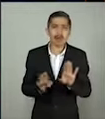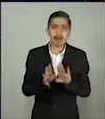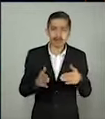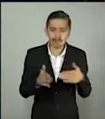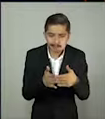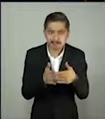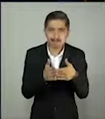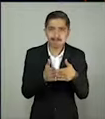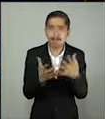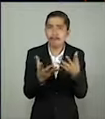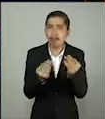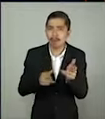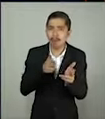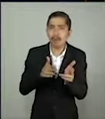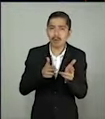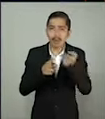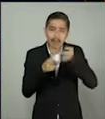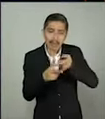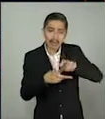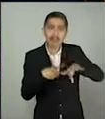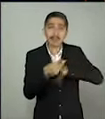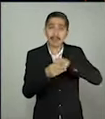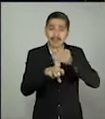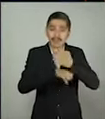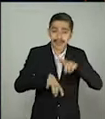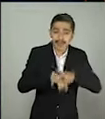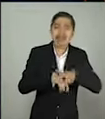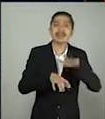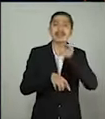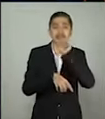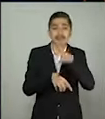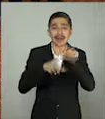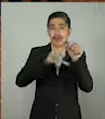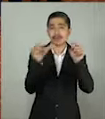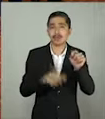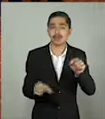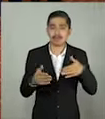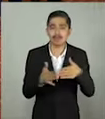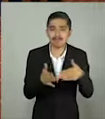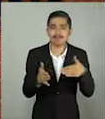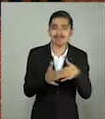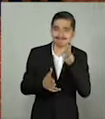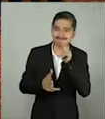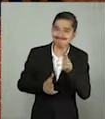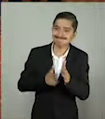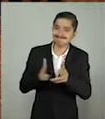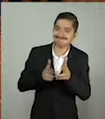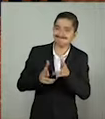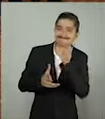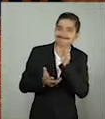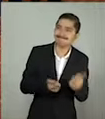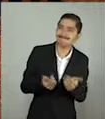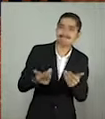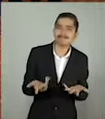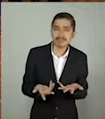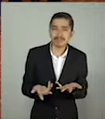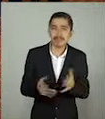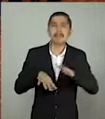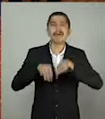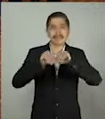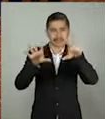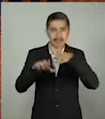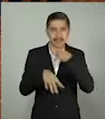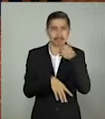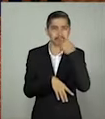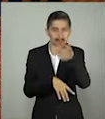paralizada buena parte de la economía estatal y nacional. De manera clara se los informo,